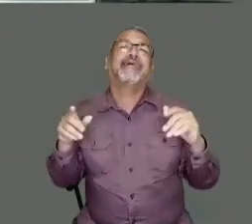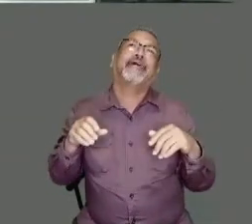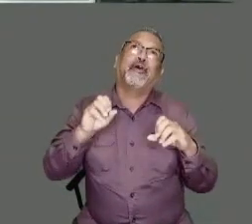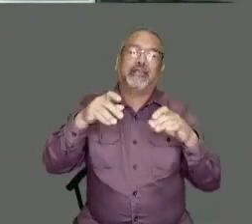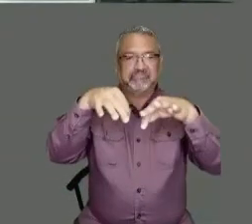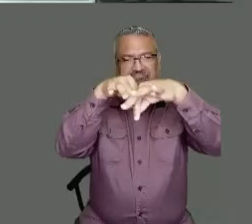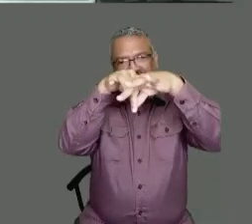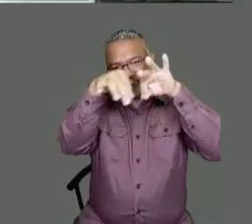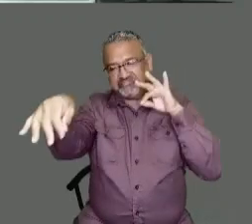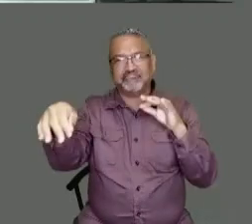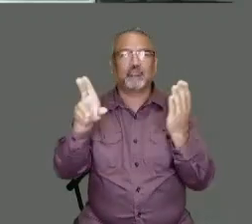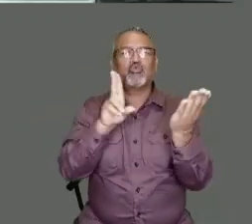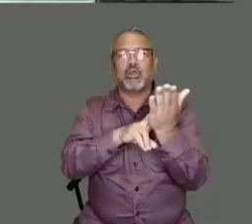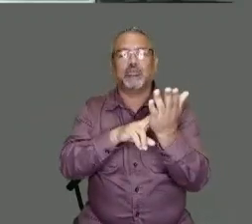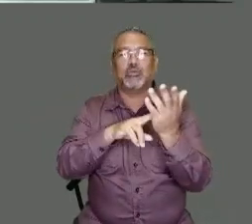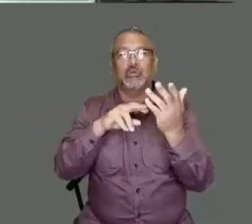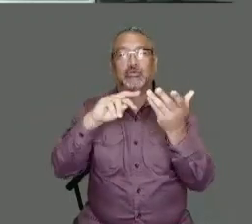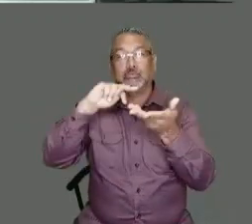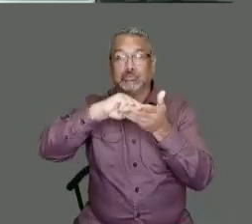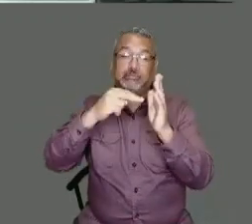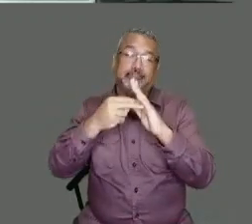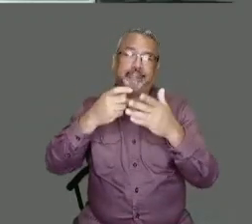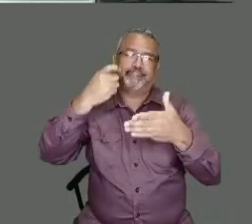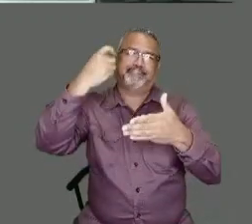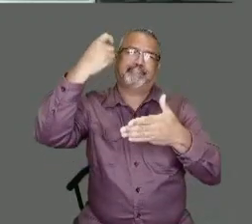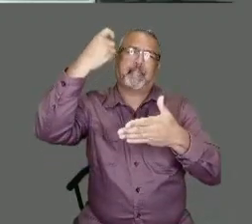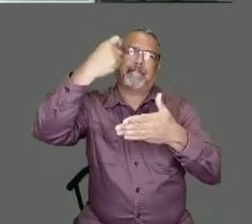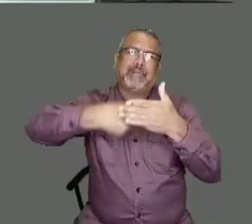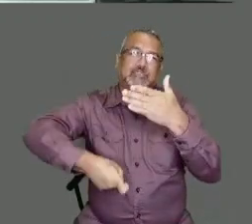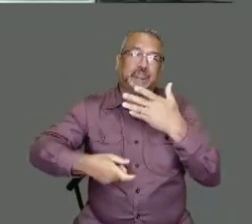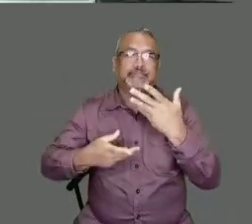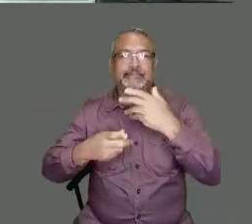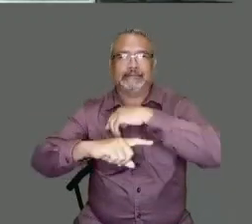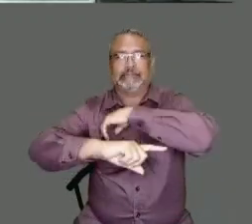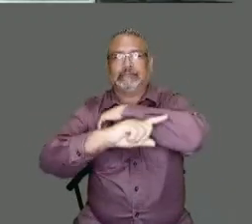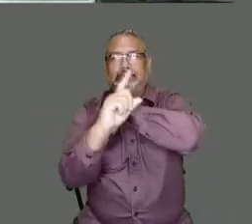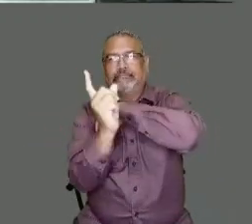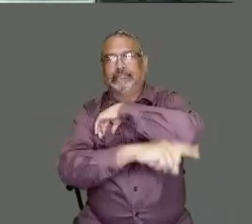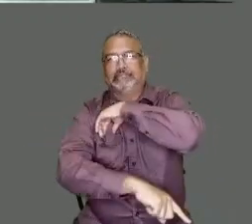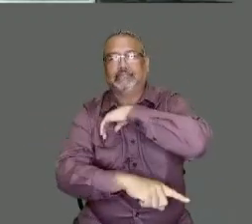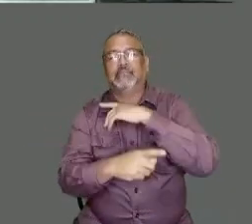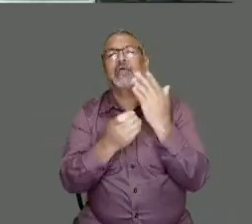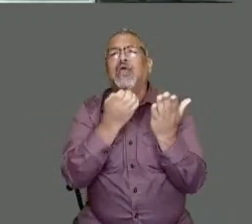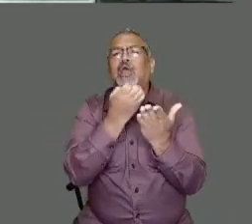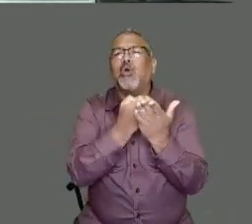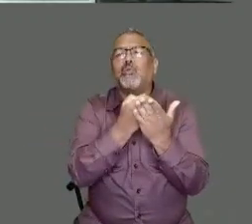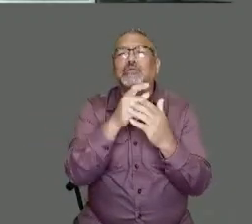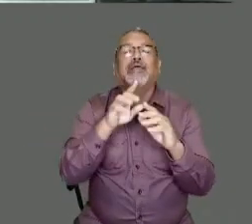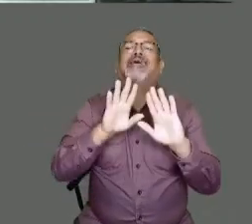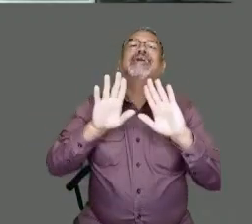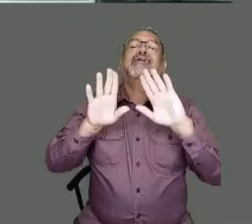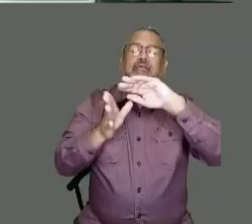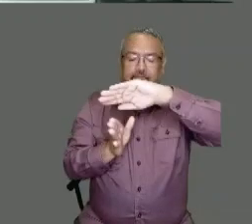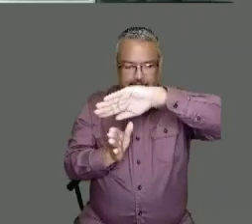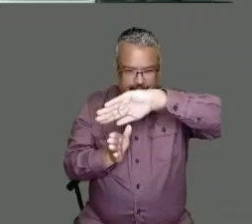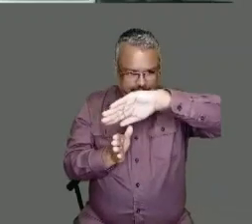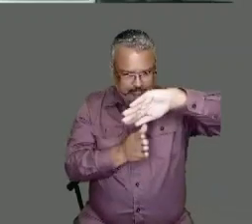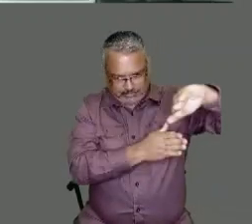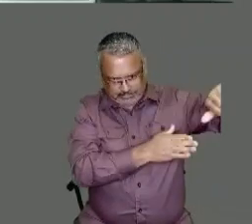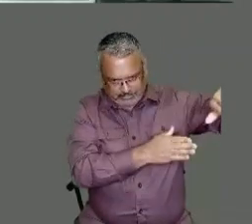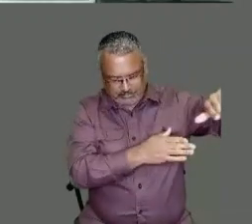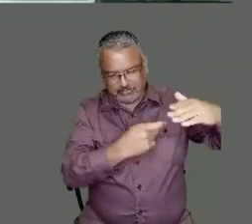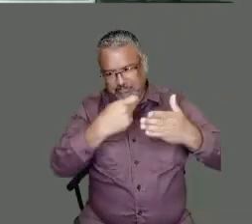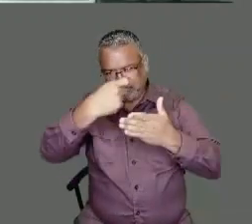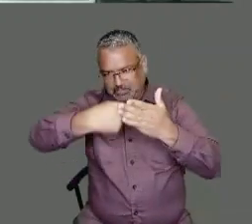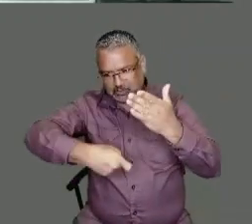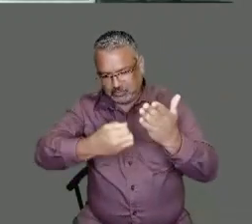el contrato de luma tiene un precio bien grande para el pueblo de Puerto Rico no económico no sino en términos pero poniendo aparte el precio económico